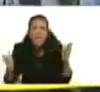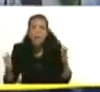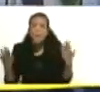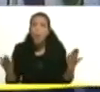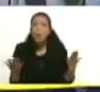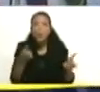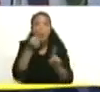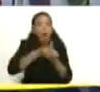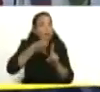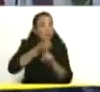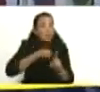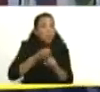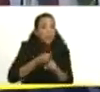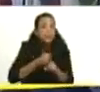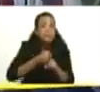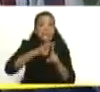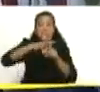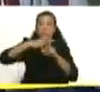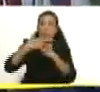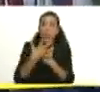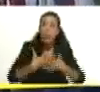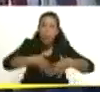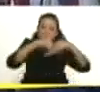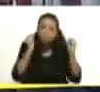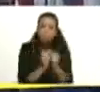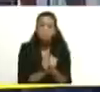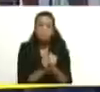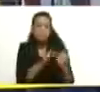¿cuántas luchas, cuántas batallas,